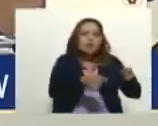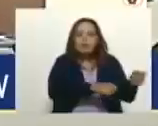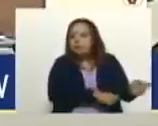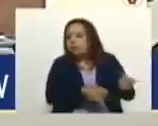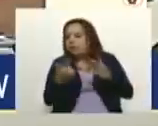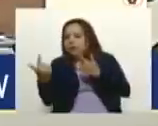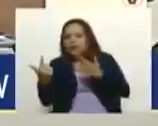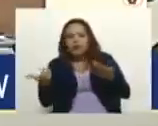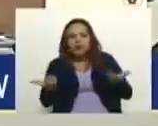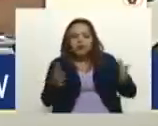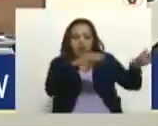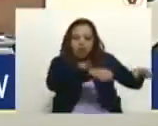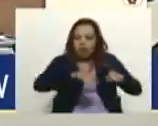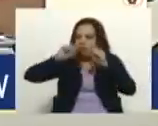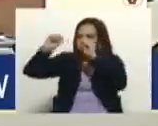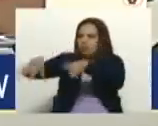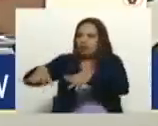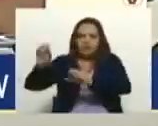contenedor de basura.